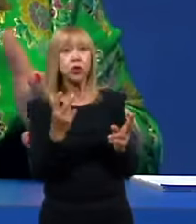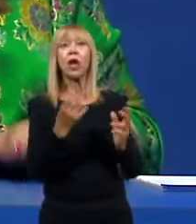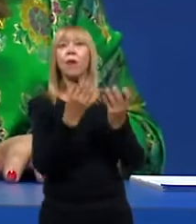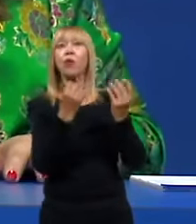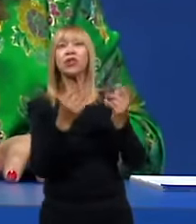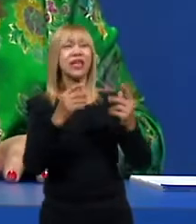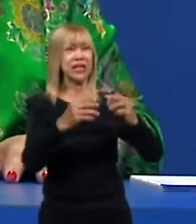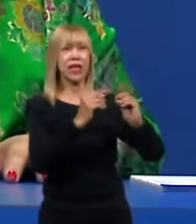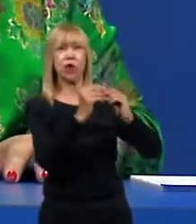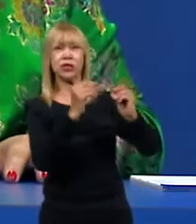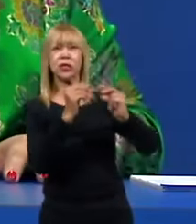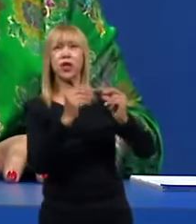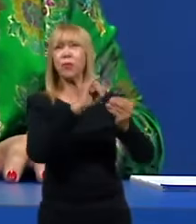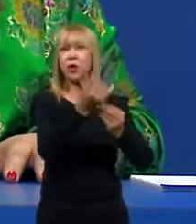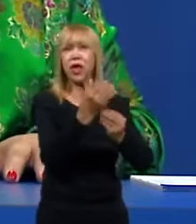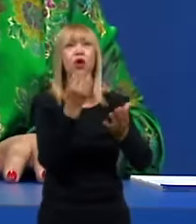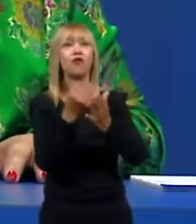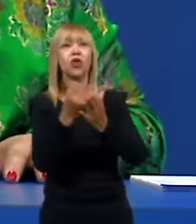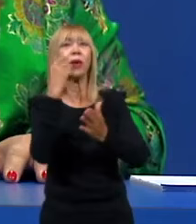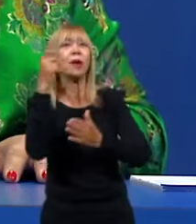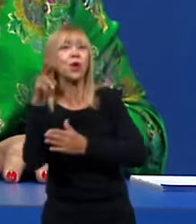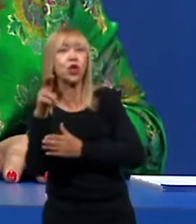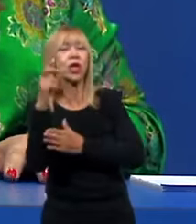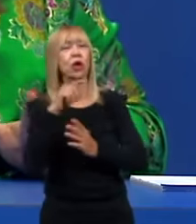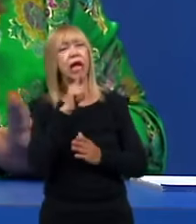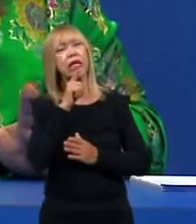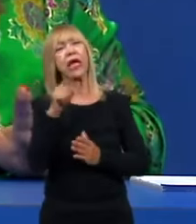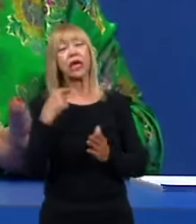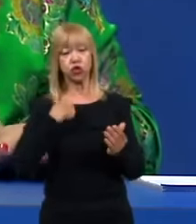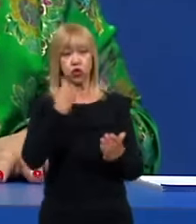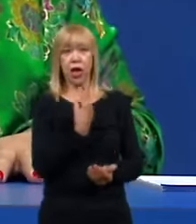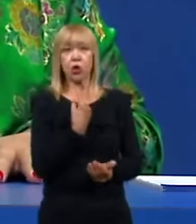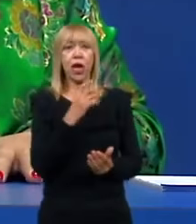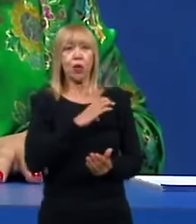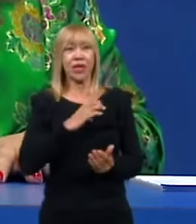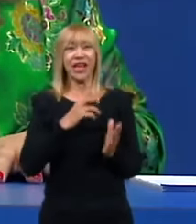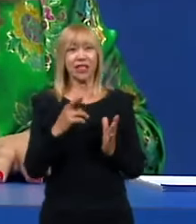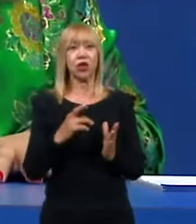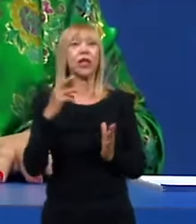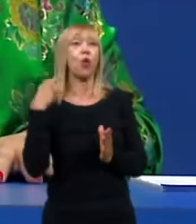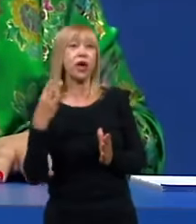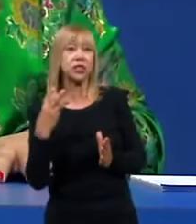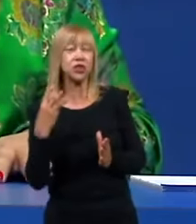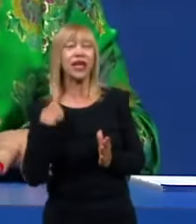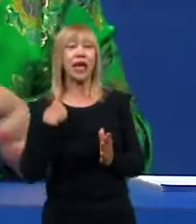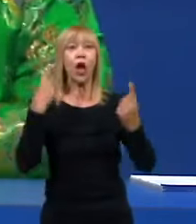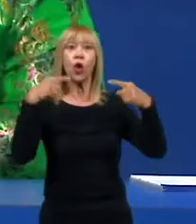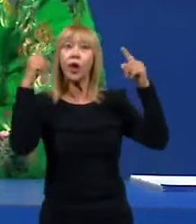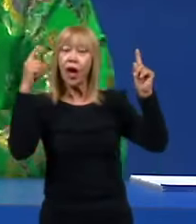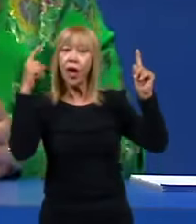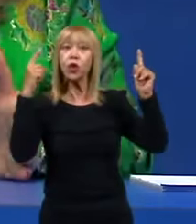múltiples negociaciones de proyectos y fondos para Puerto Rico. La realidad es que soy la única comisionada residente en Washington que ha